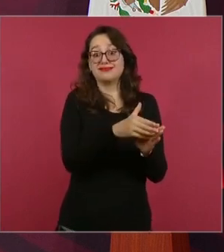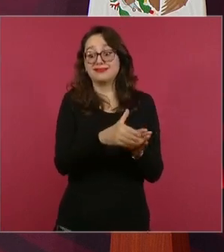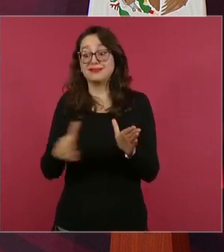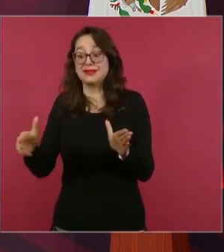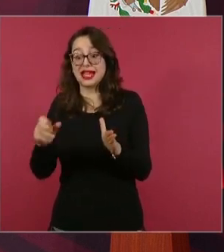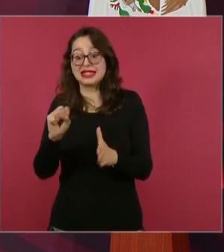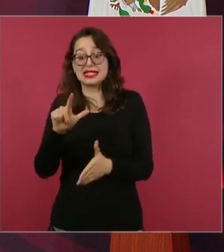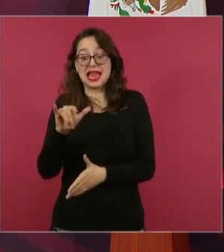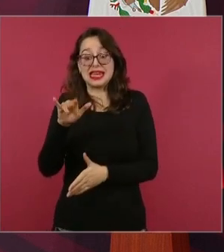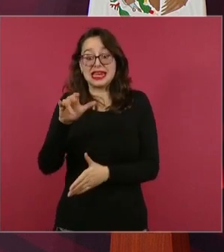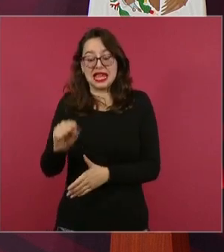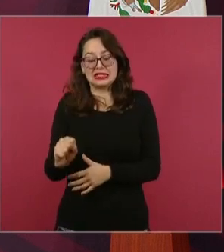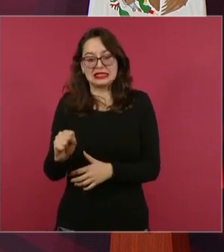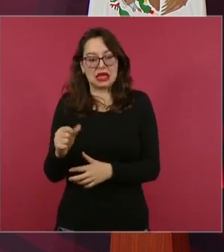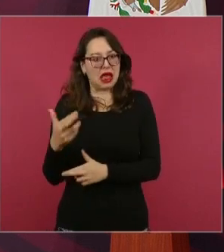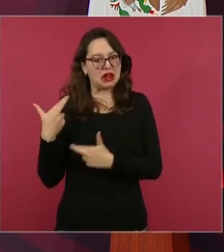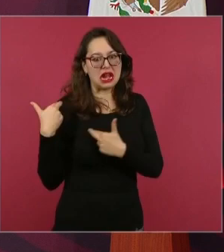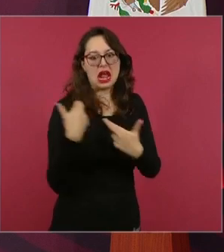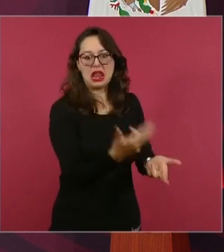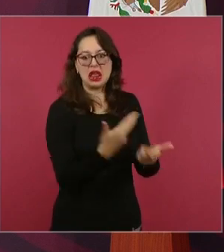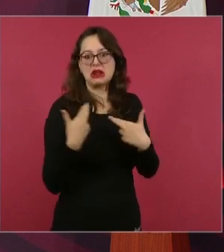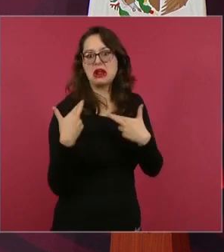de bienes